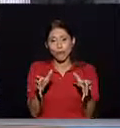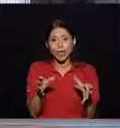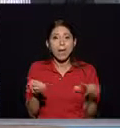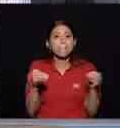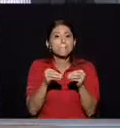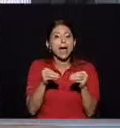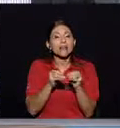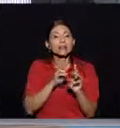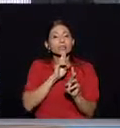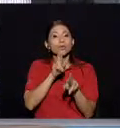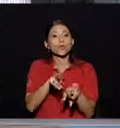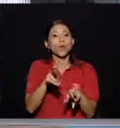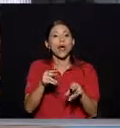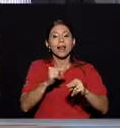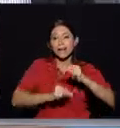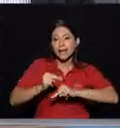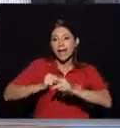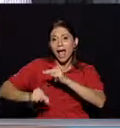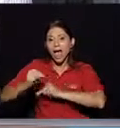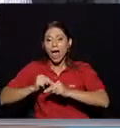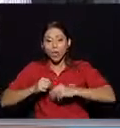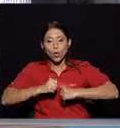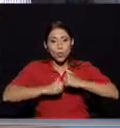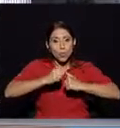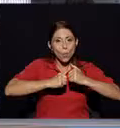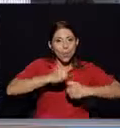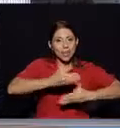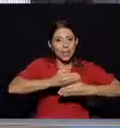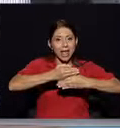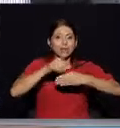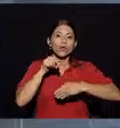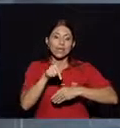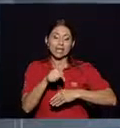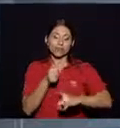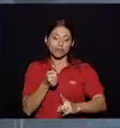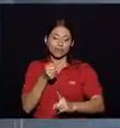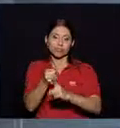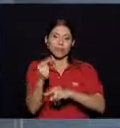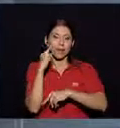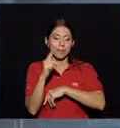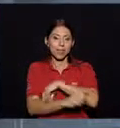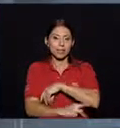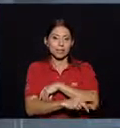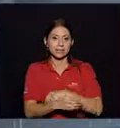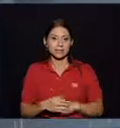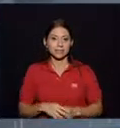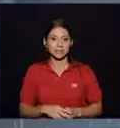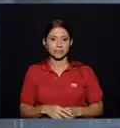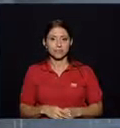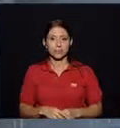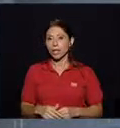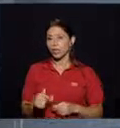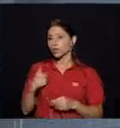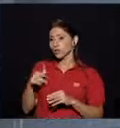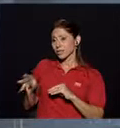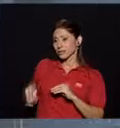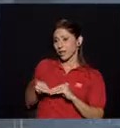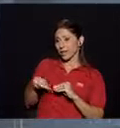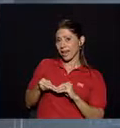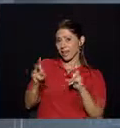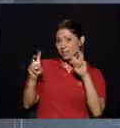mercado inmobiliario que a otra cosa, y eso ha tenido grandes impactos para el país. Aquí yo quisiera agregar que en tema de